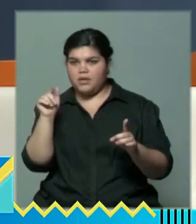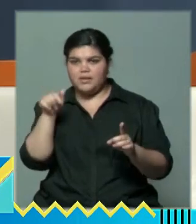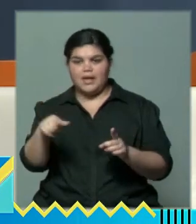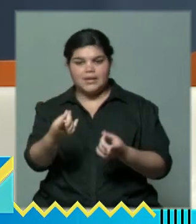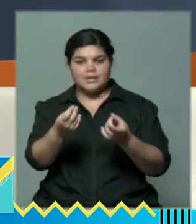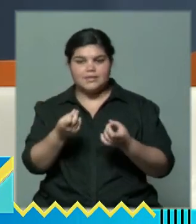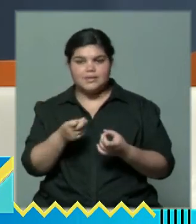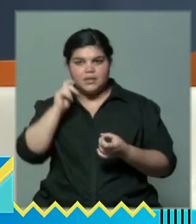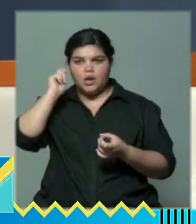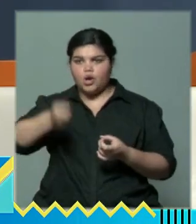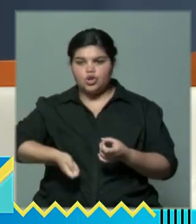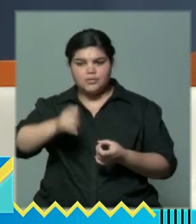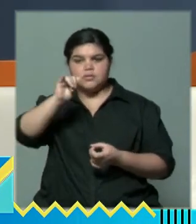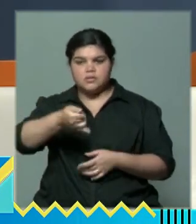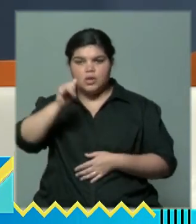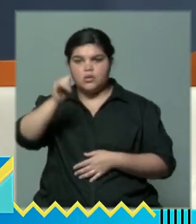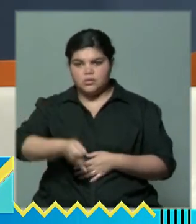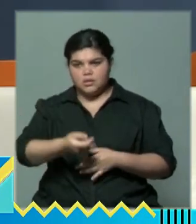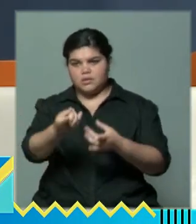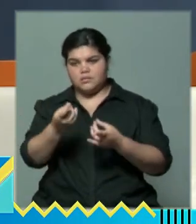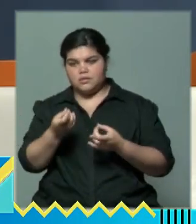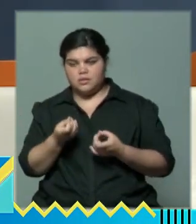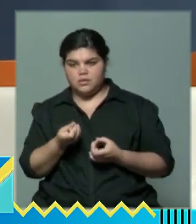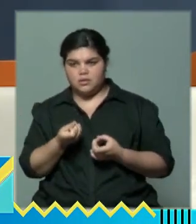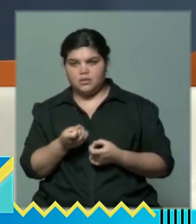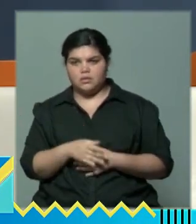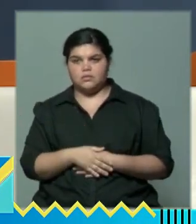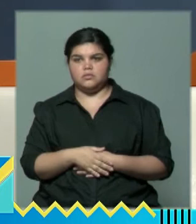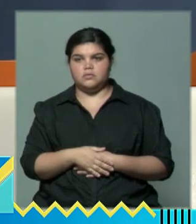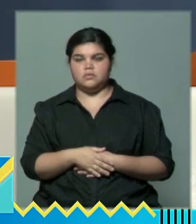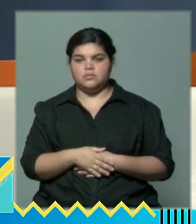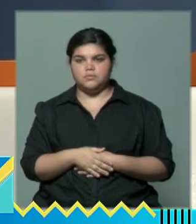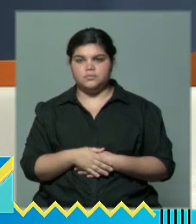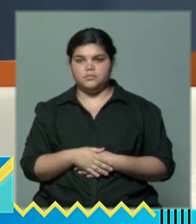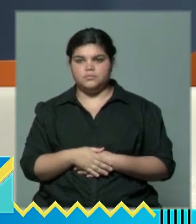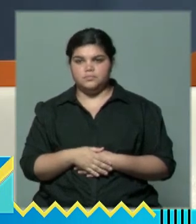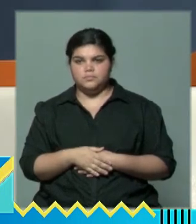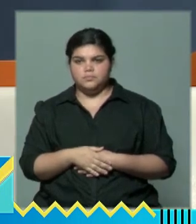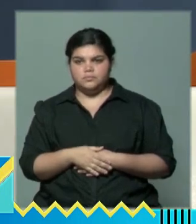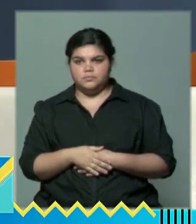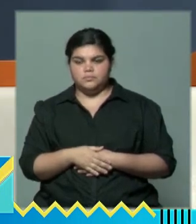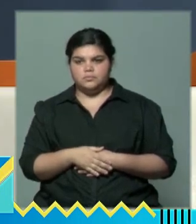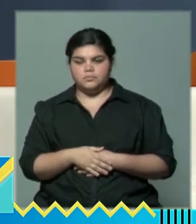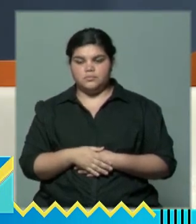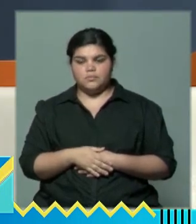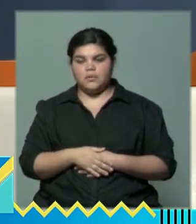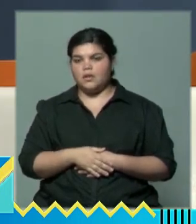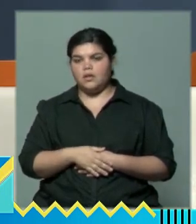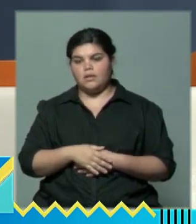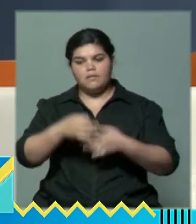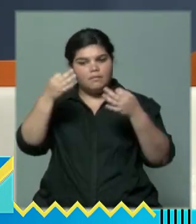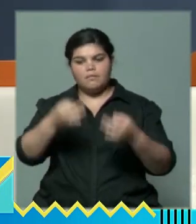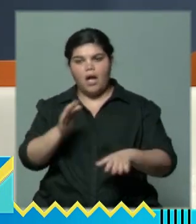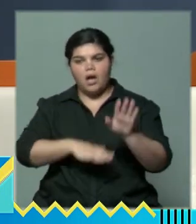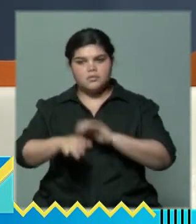porque yo creo que la Corte tiene que tomar una actitud mucho más acorde con los tiempos actuales y